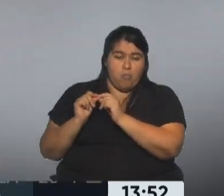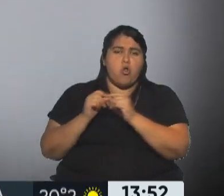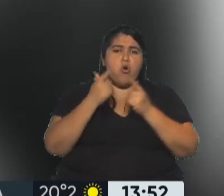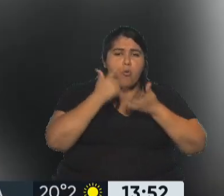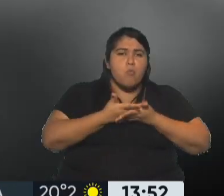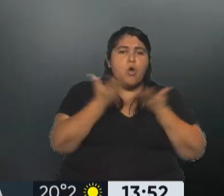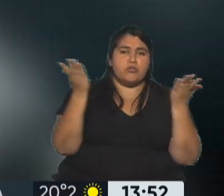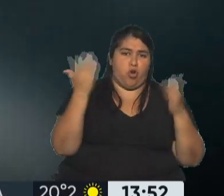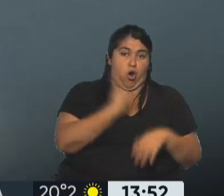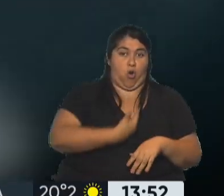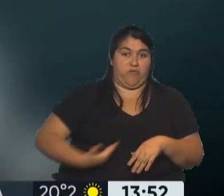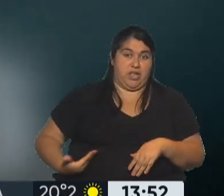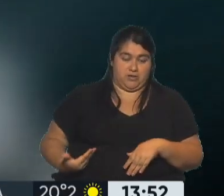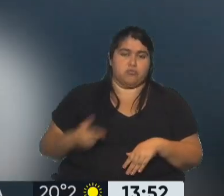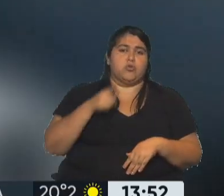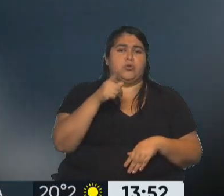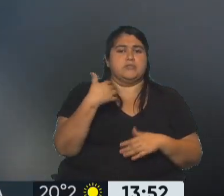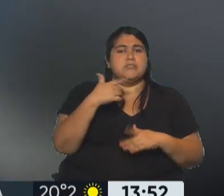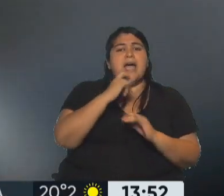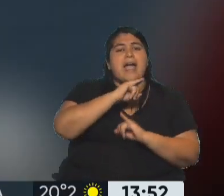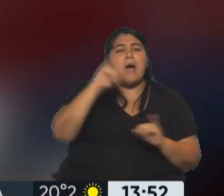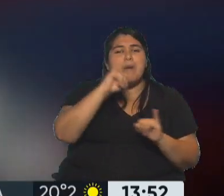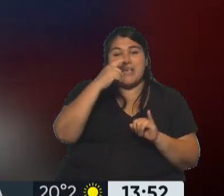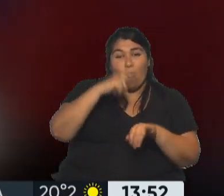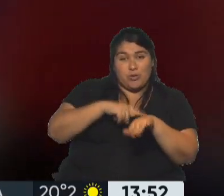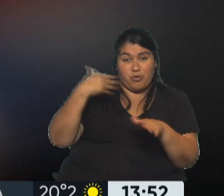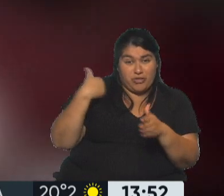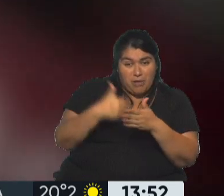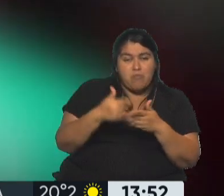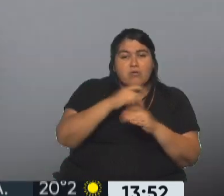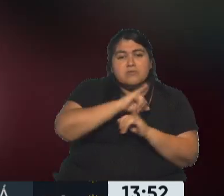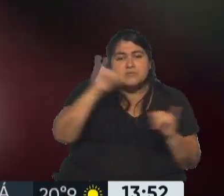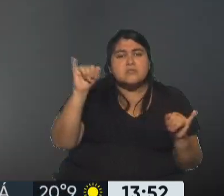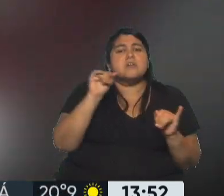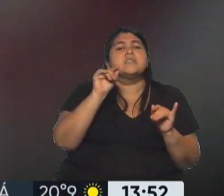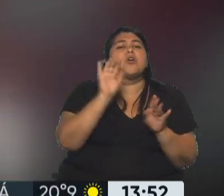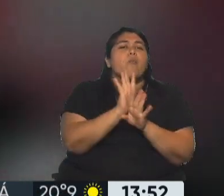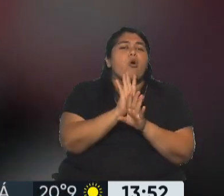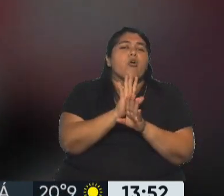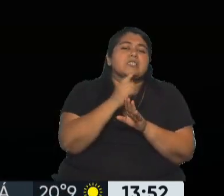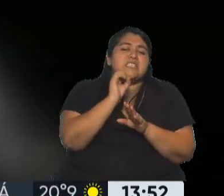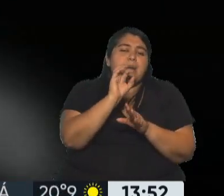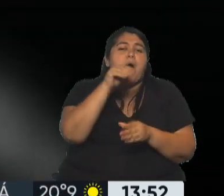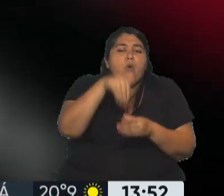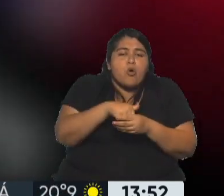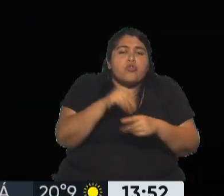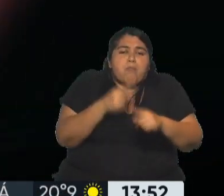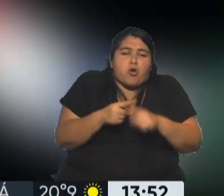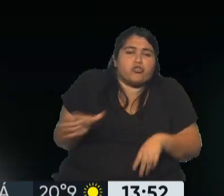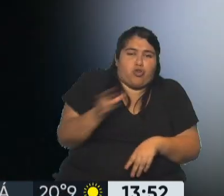victoria por el gobierno, que hizo una inusual campaña en las últimas semanas, llamando al voto por todos, es decir, por